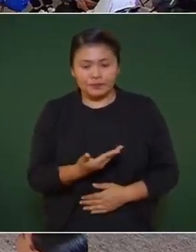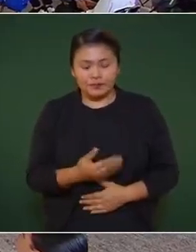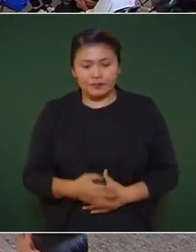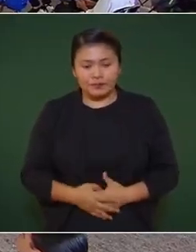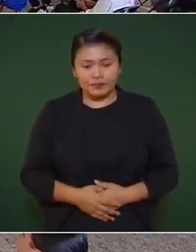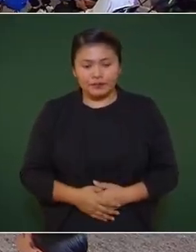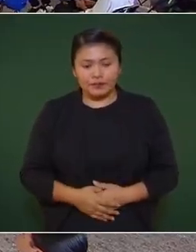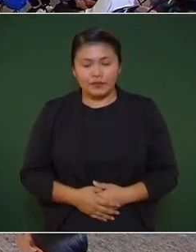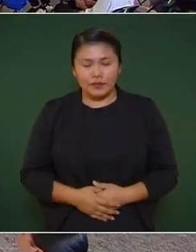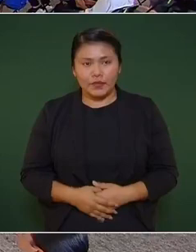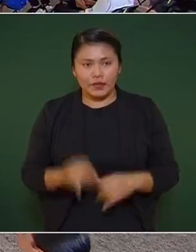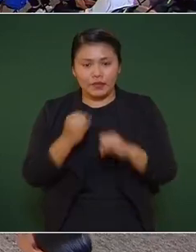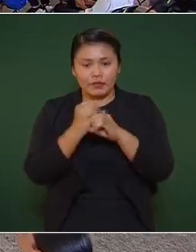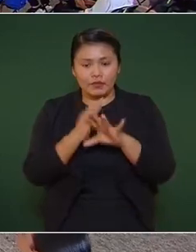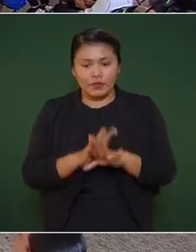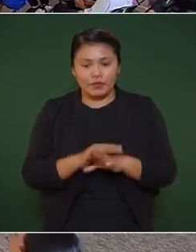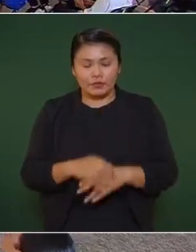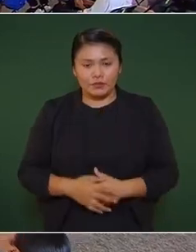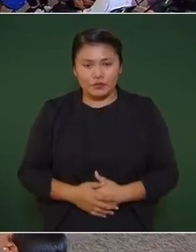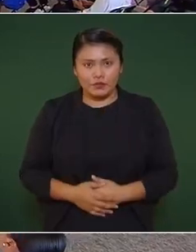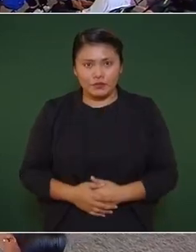el dato.